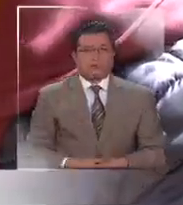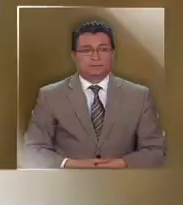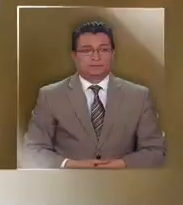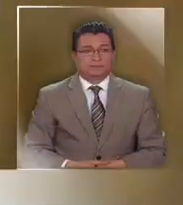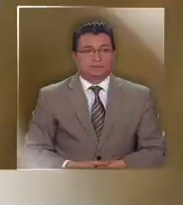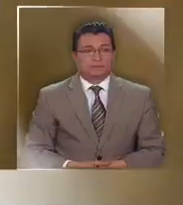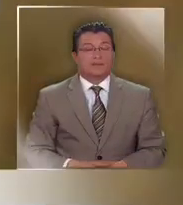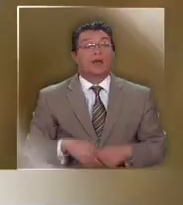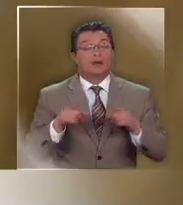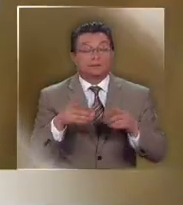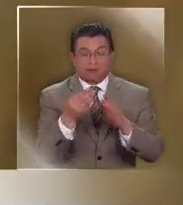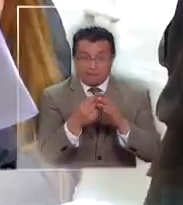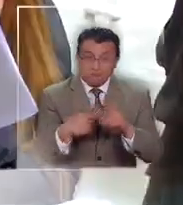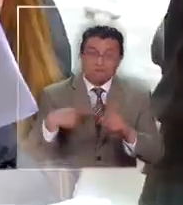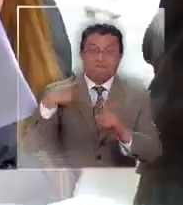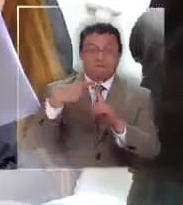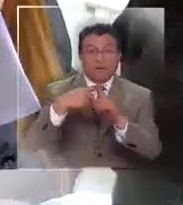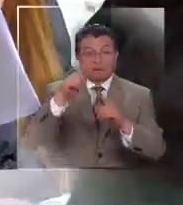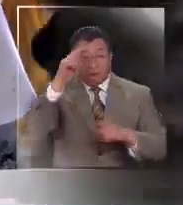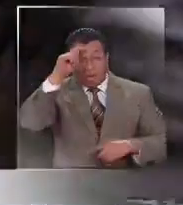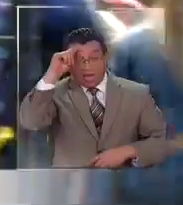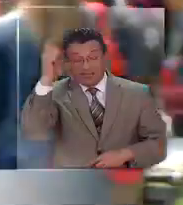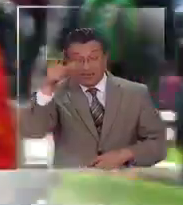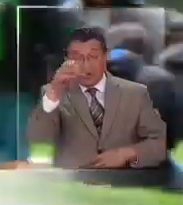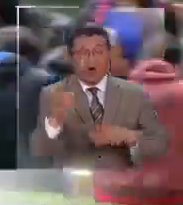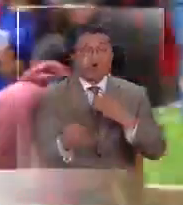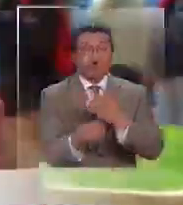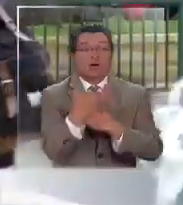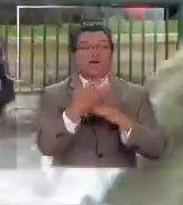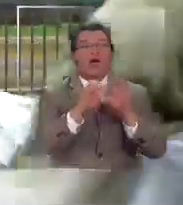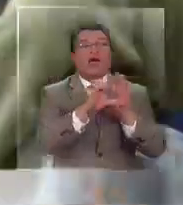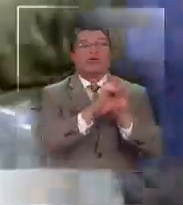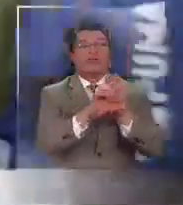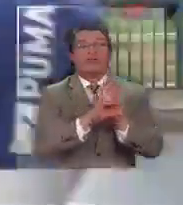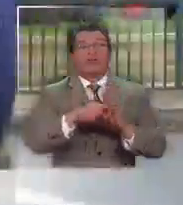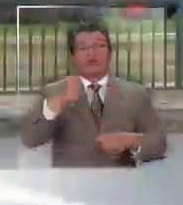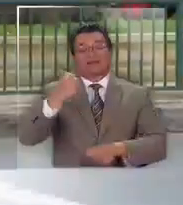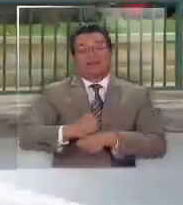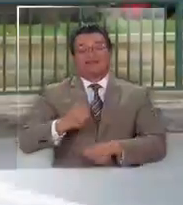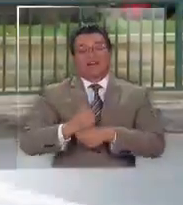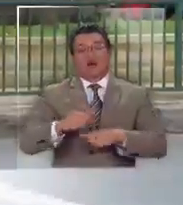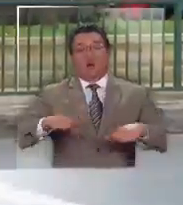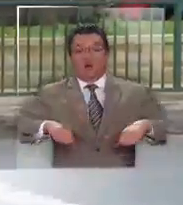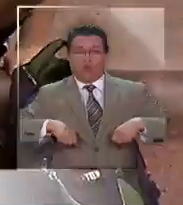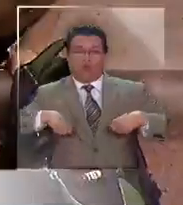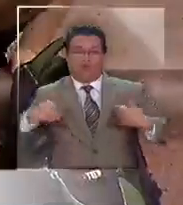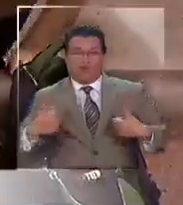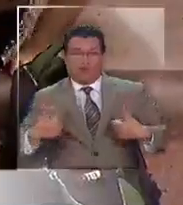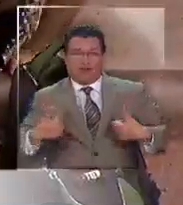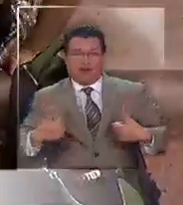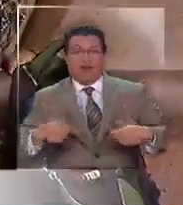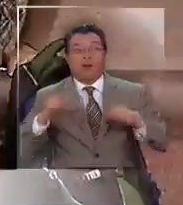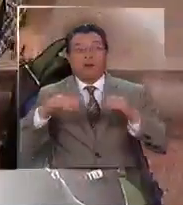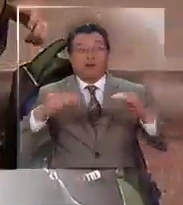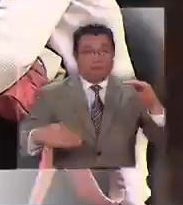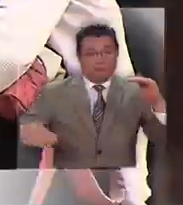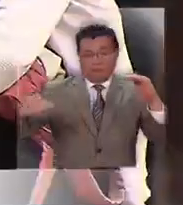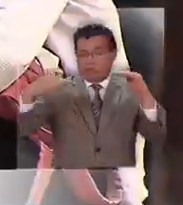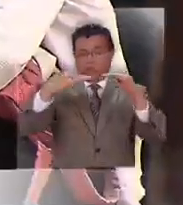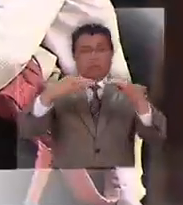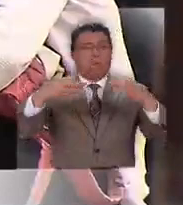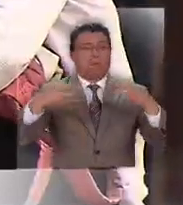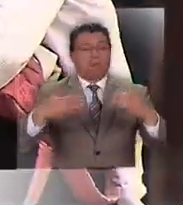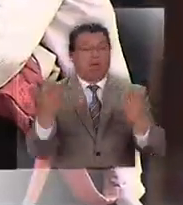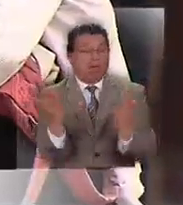lo que se suma a la iniciativa del nuevo estatuto de empleo juvenil para que se pueda compatibilizar de mejor forma